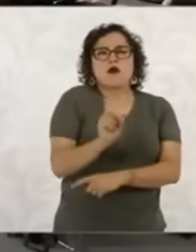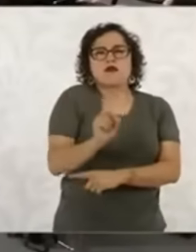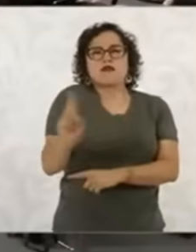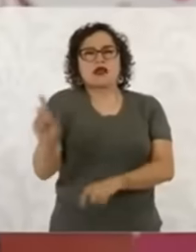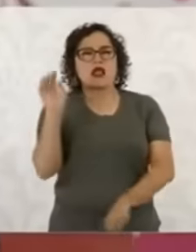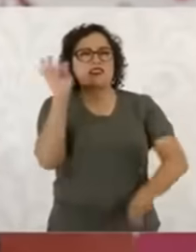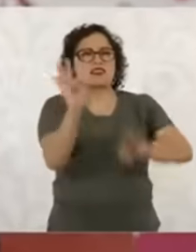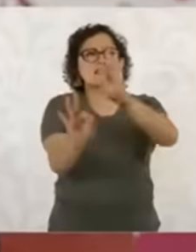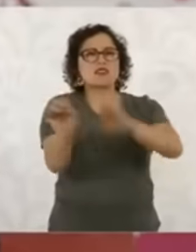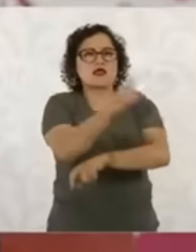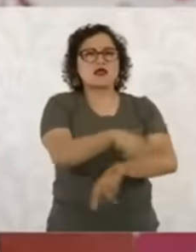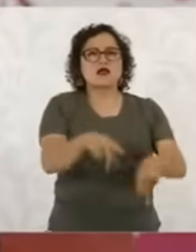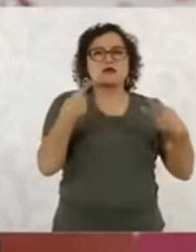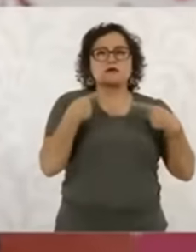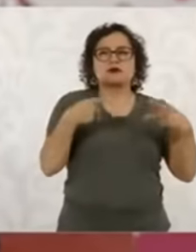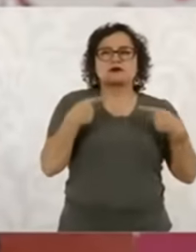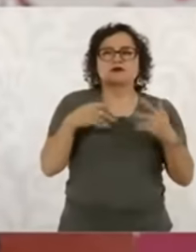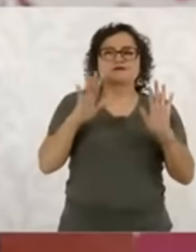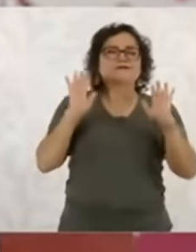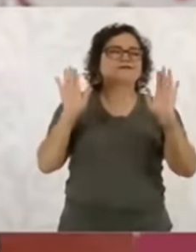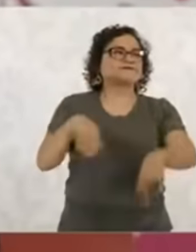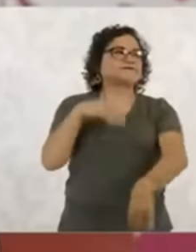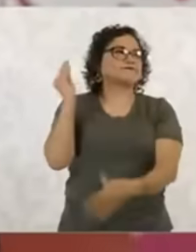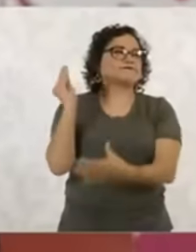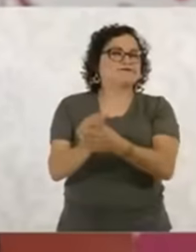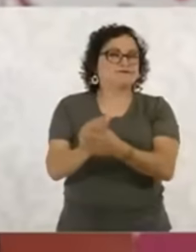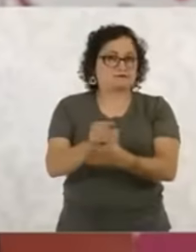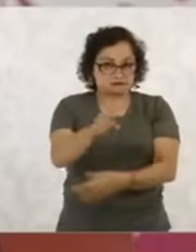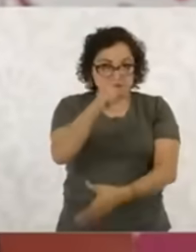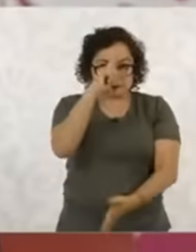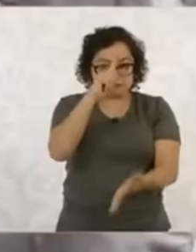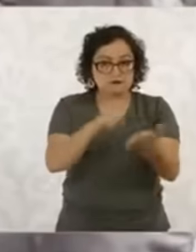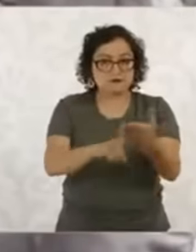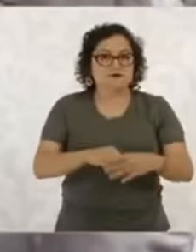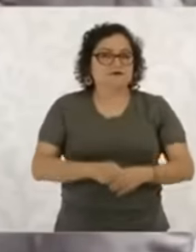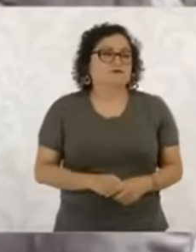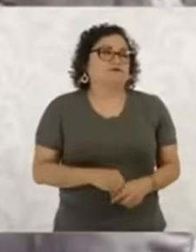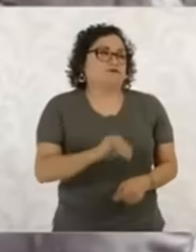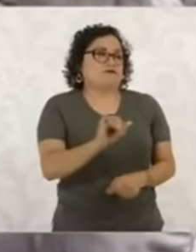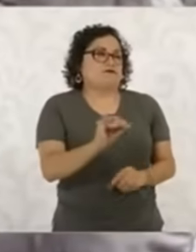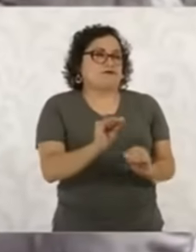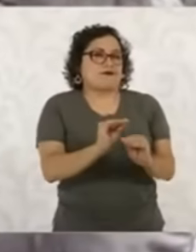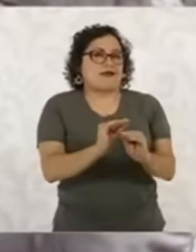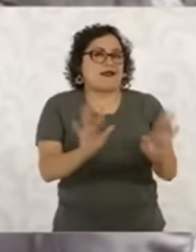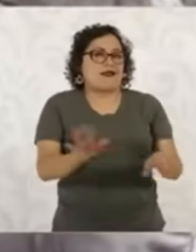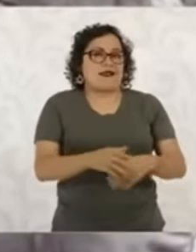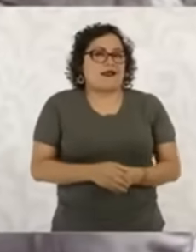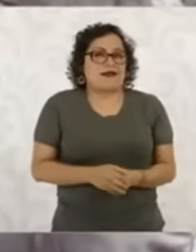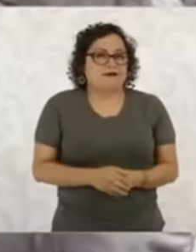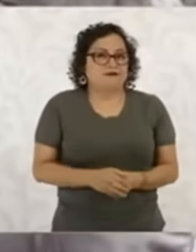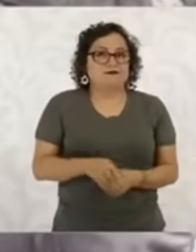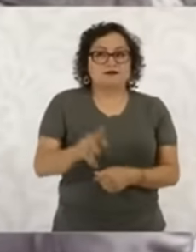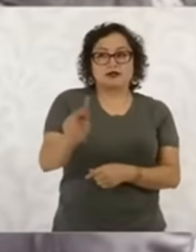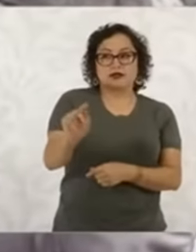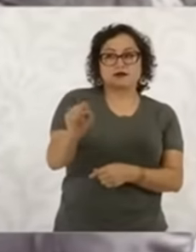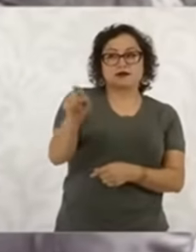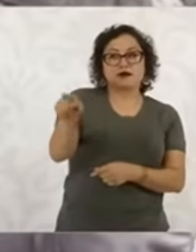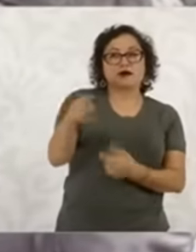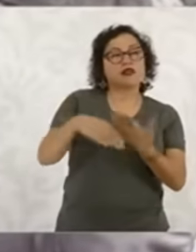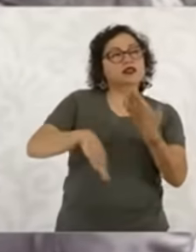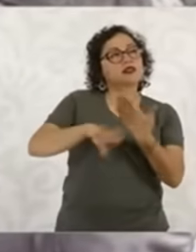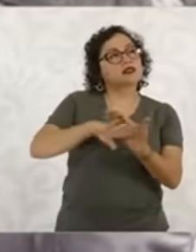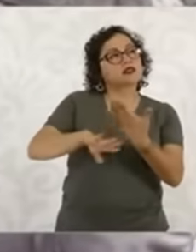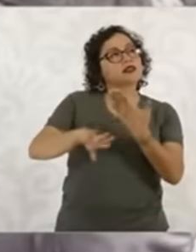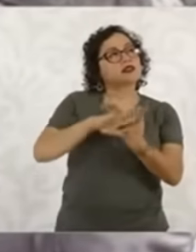muy difícil que le hagan caso a una cierta televisora que habla todo el día en contra de nosotros